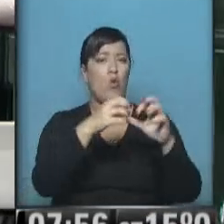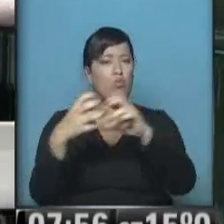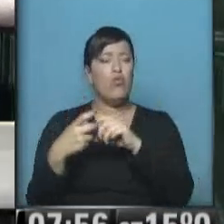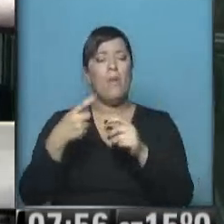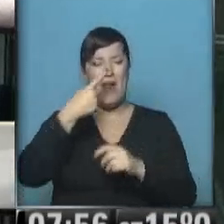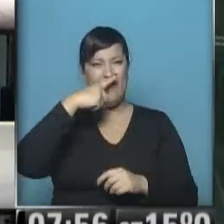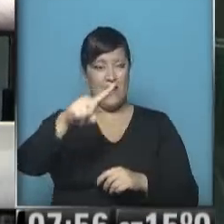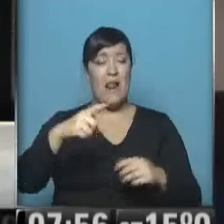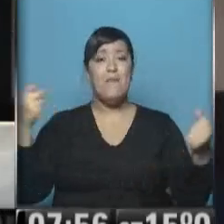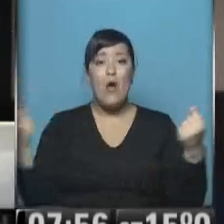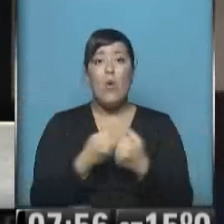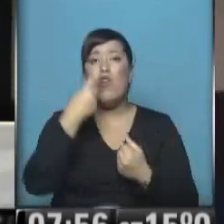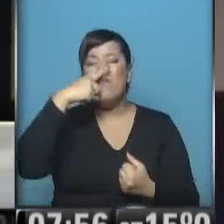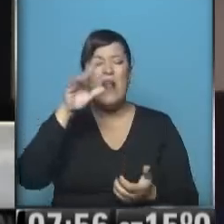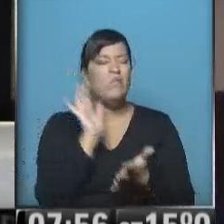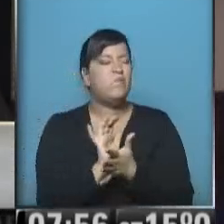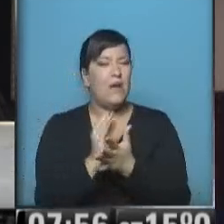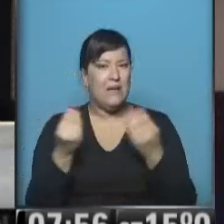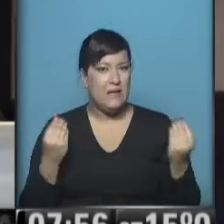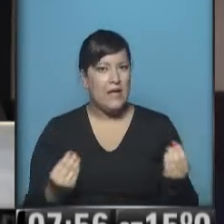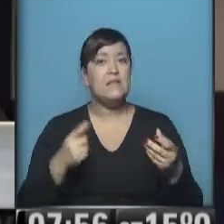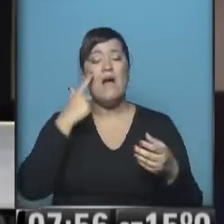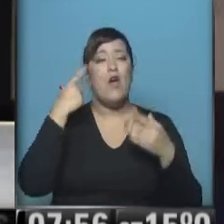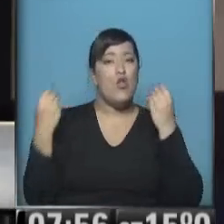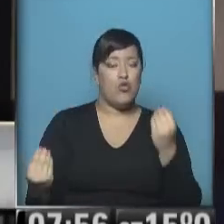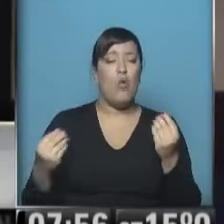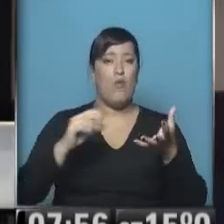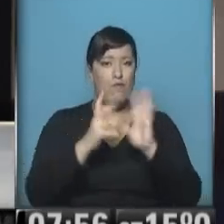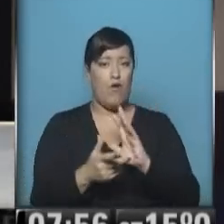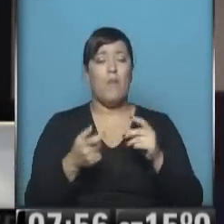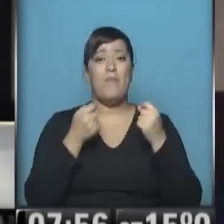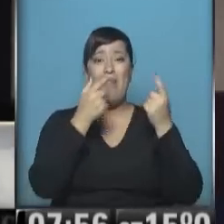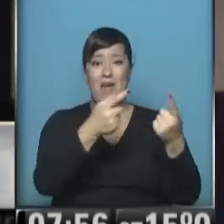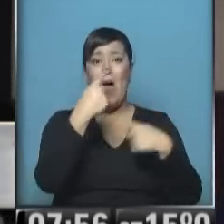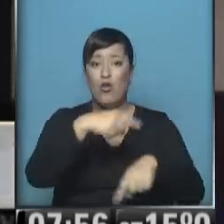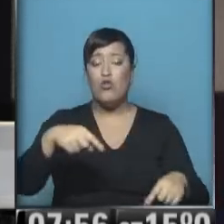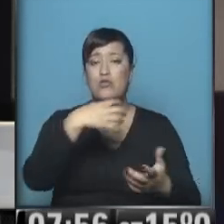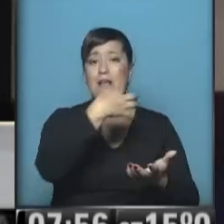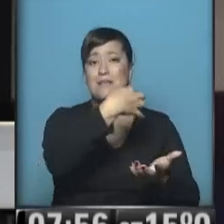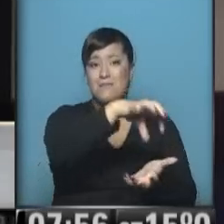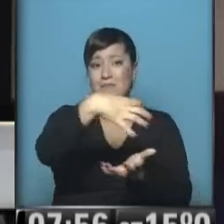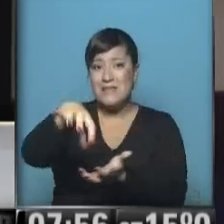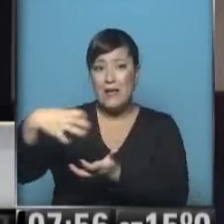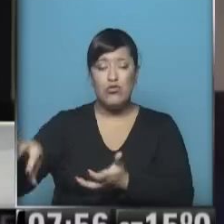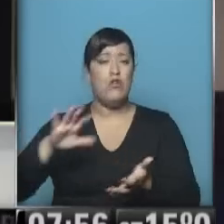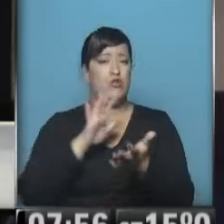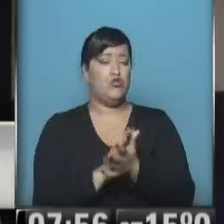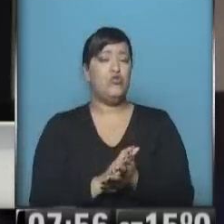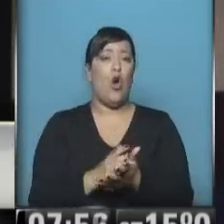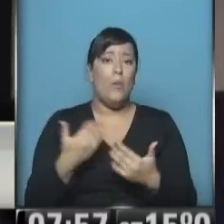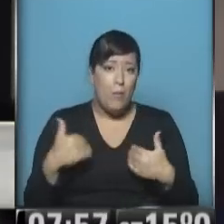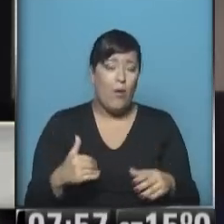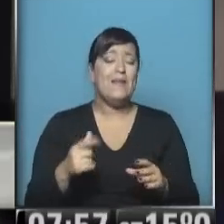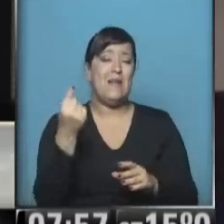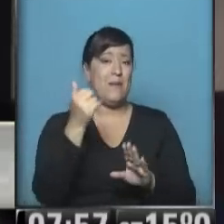Qué significa un acuerdo final Cómo se van a compensar a ciertos sectores con respecto a esta probable quita del